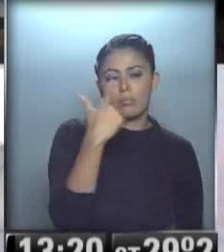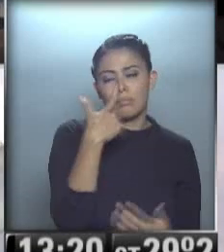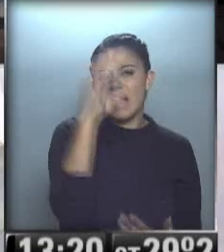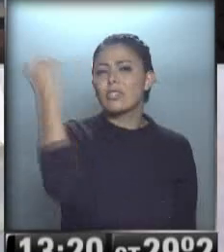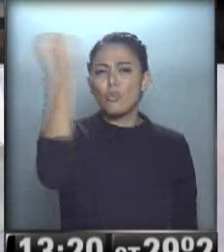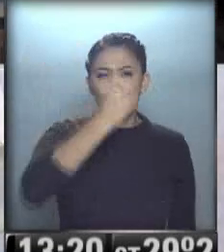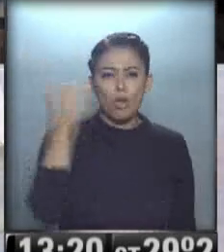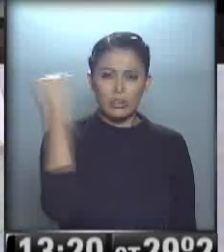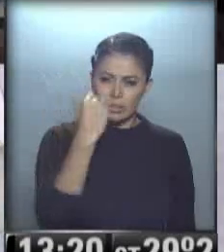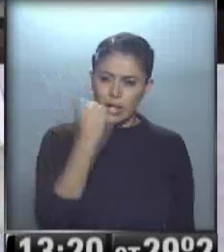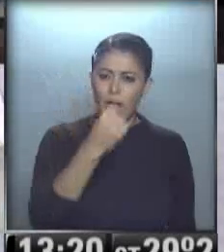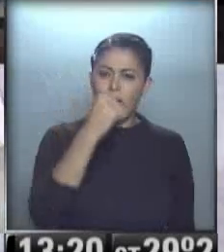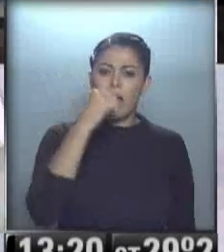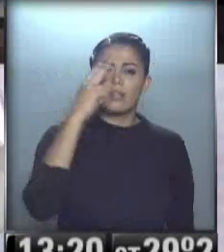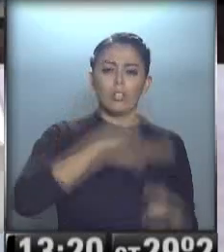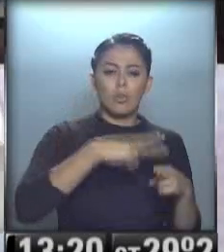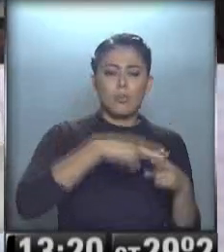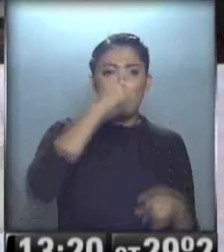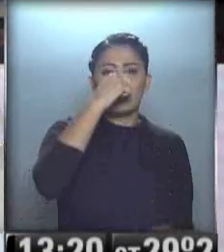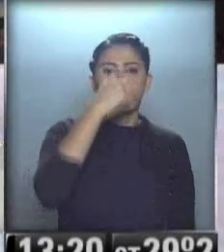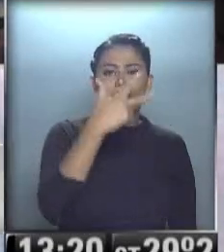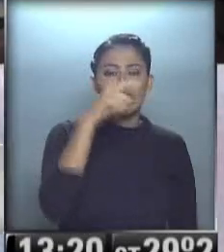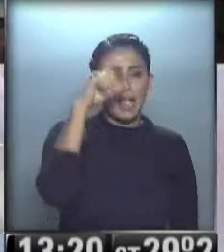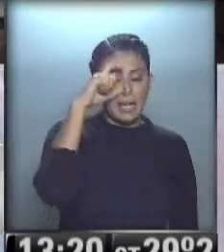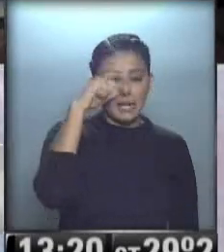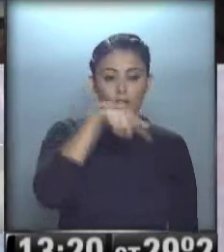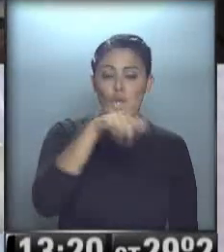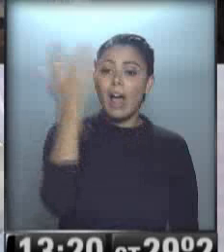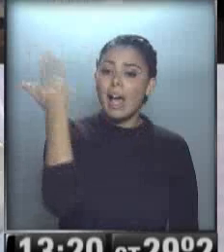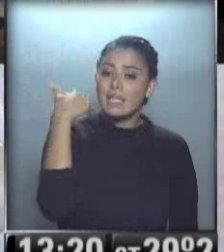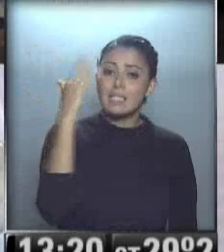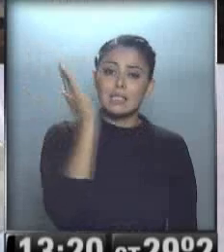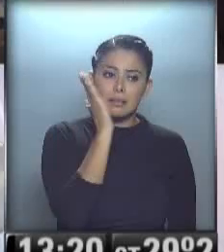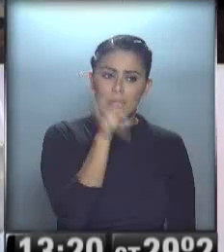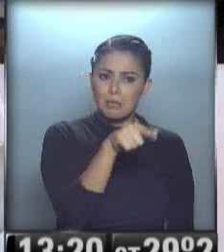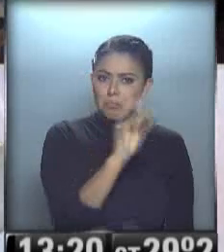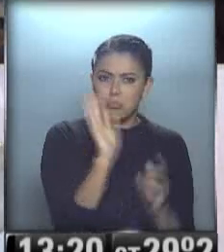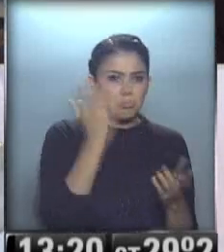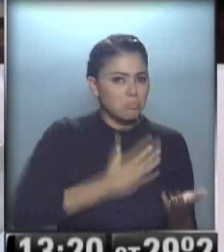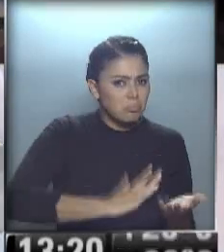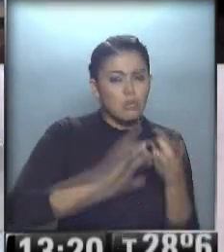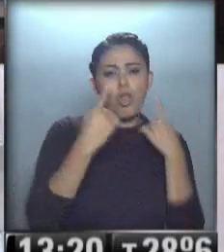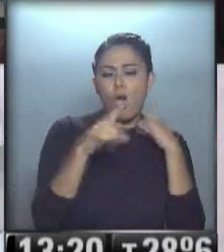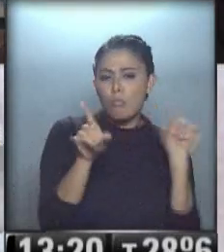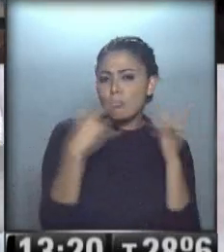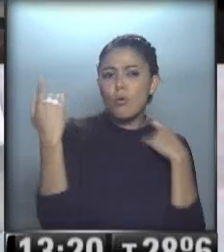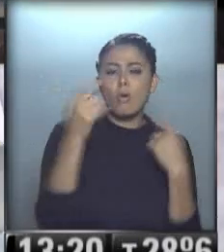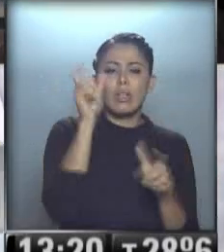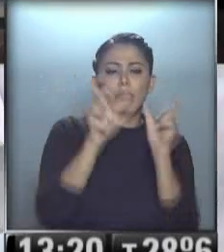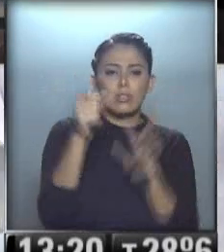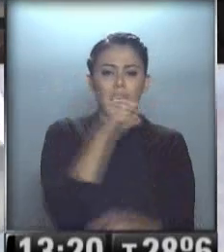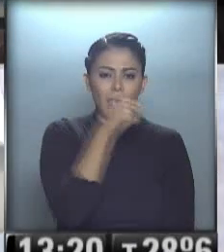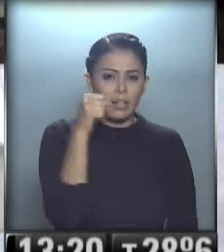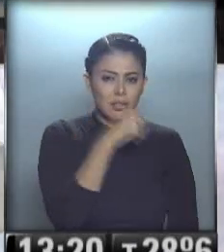más importantes conocido con el nombre 23 de enero ahí Sí ayer a la tarde había absoluta calma música recitales cantó Alejandro